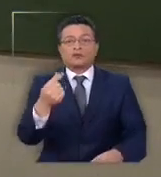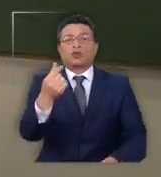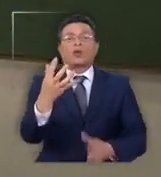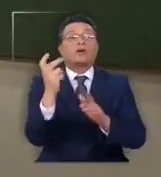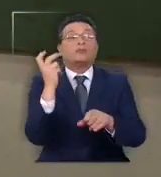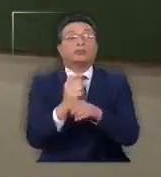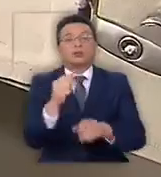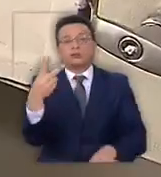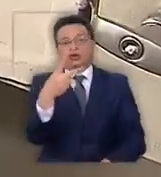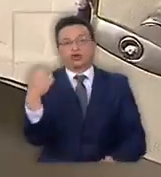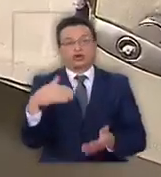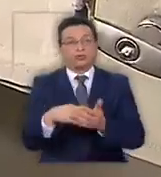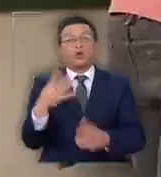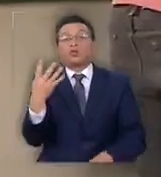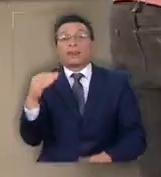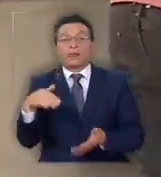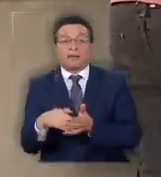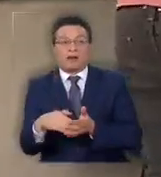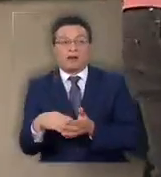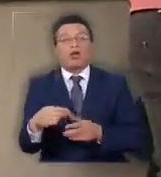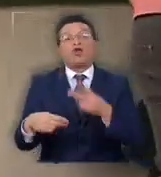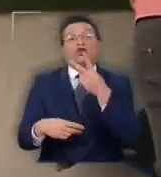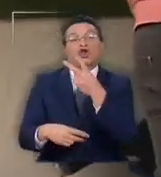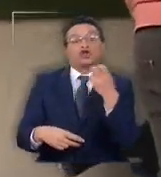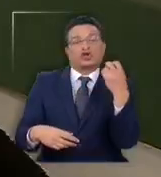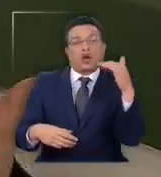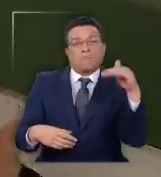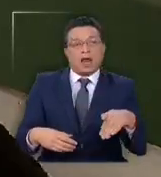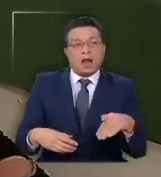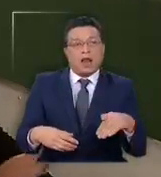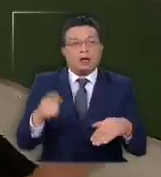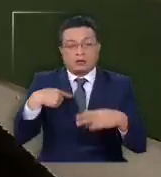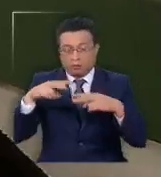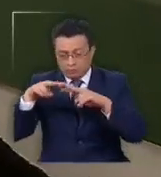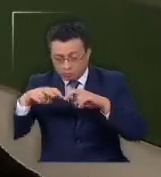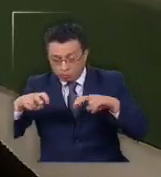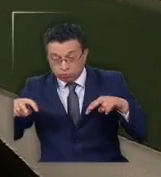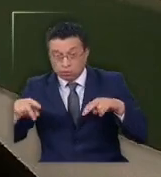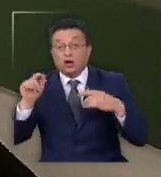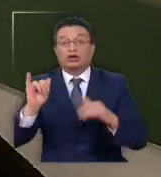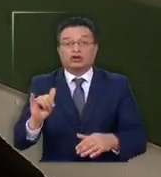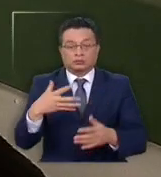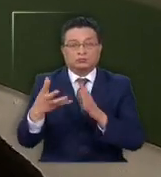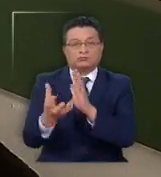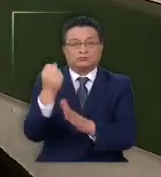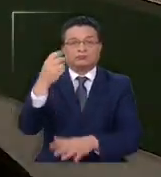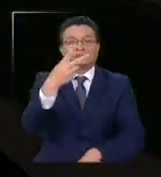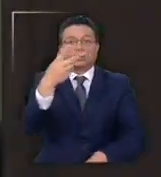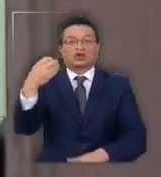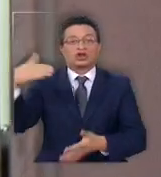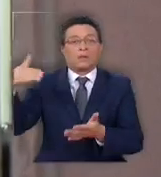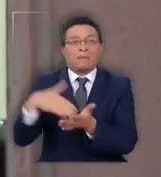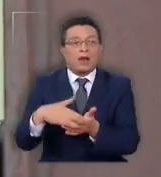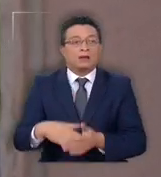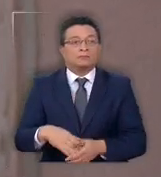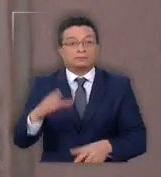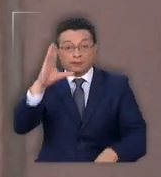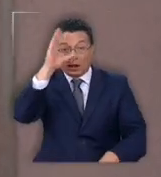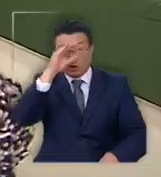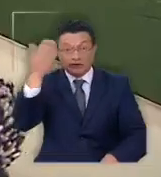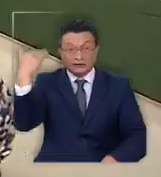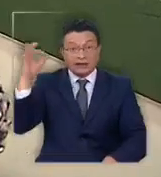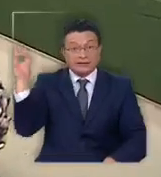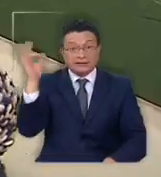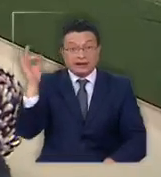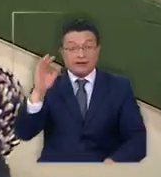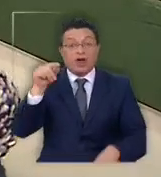sacaron? 200. 40 mil pesos. 200 mil pesos. Revisa la cuenta y claro, tenía un giro por 200 mil pesos. Desde la noche del sábado,